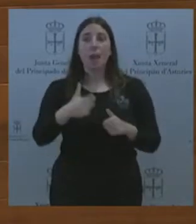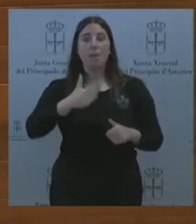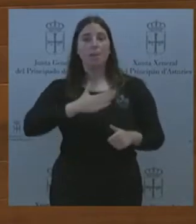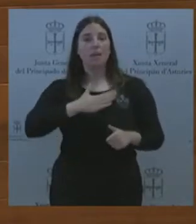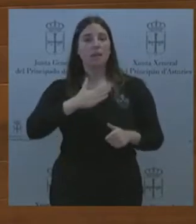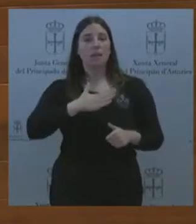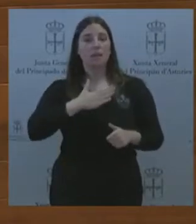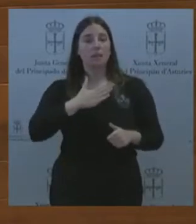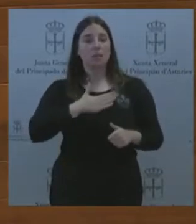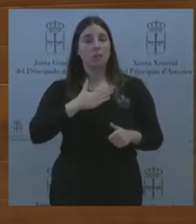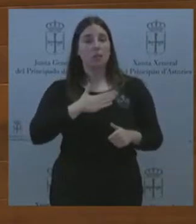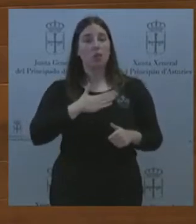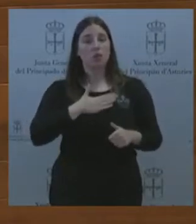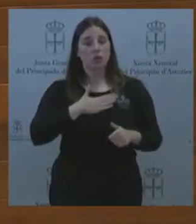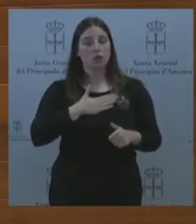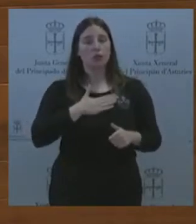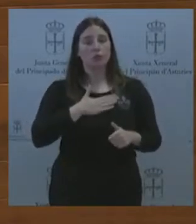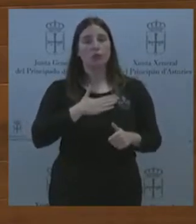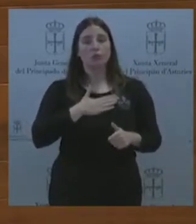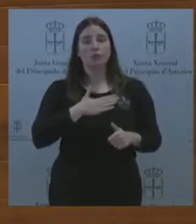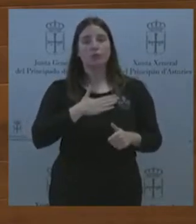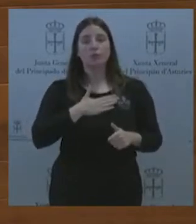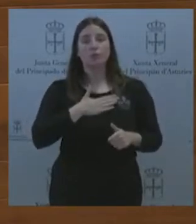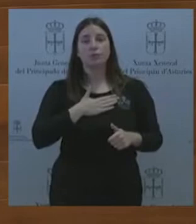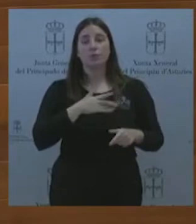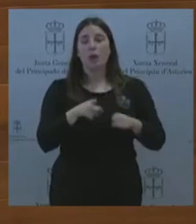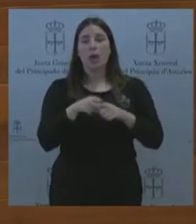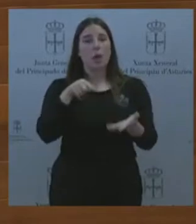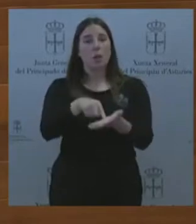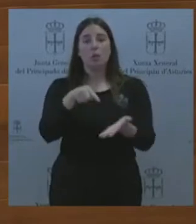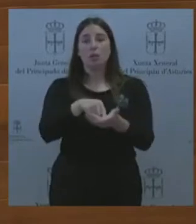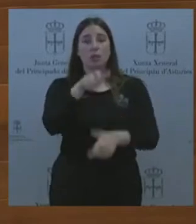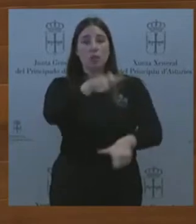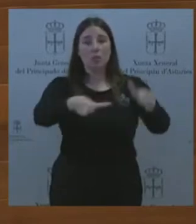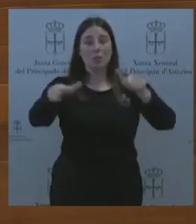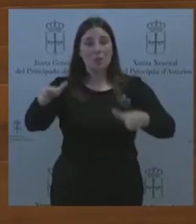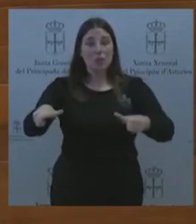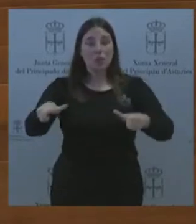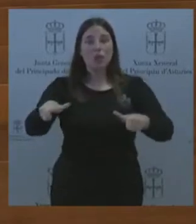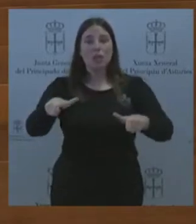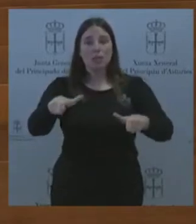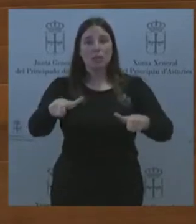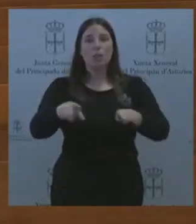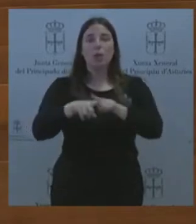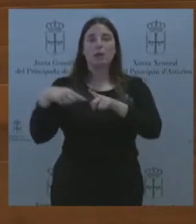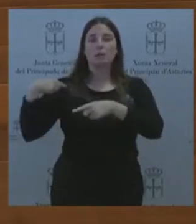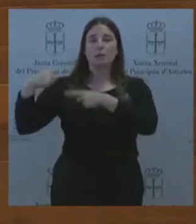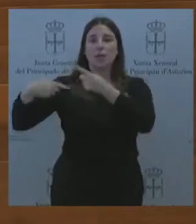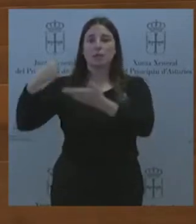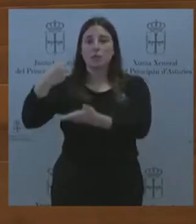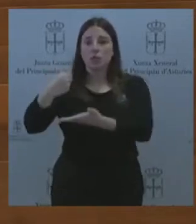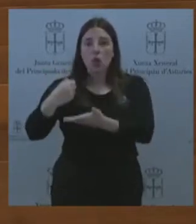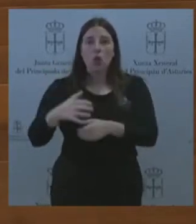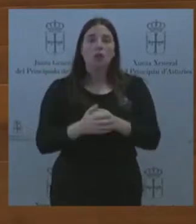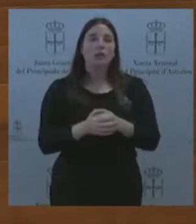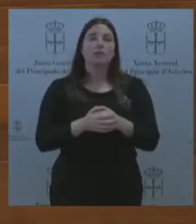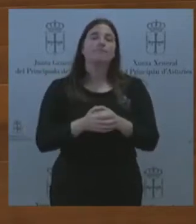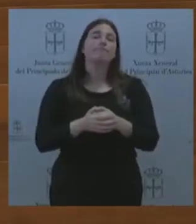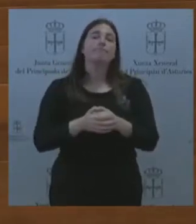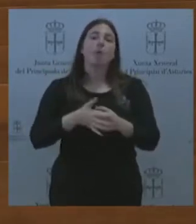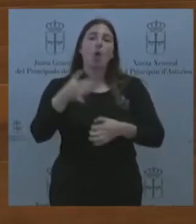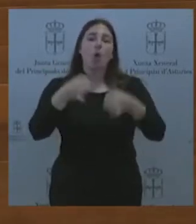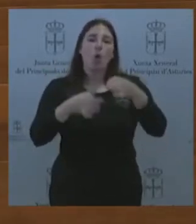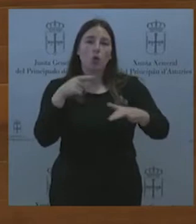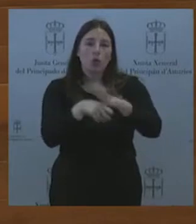autonómica del impuesto sobre las personas físicas, transmisiones patrimoniales, actos jurídicos documentados, son ejemplos de cómo esquilmar al